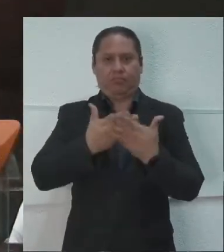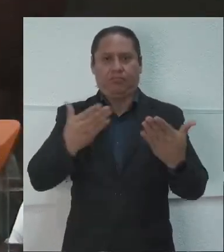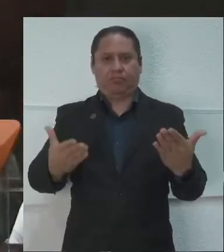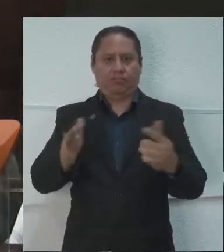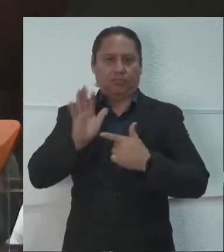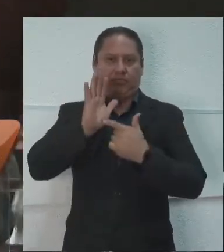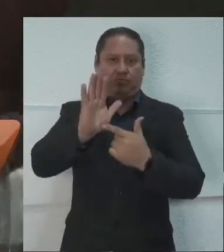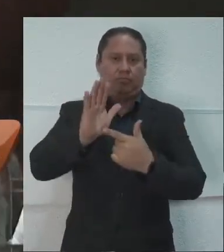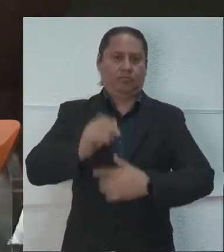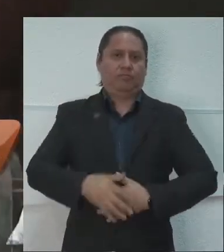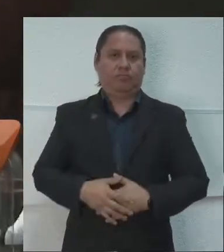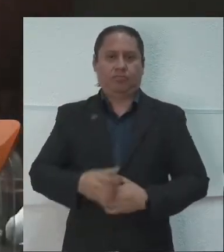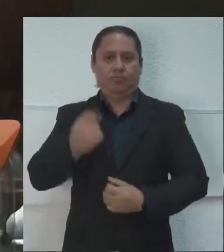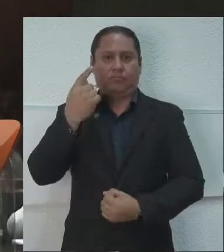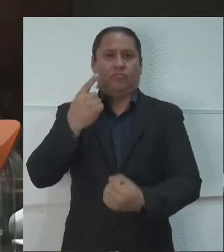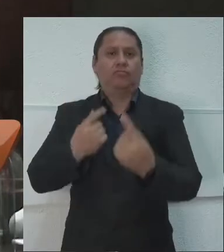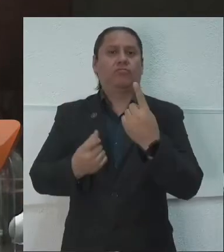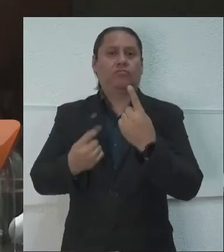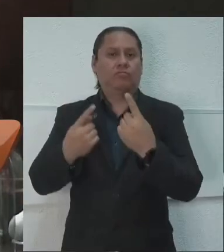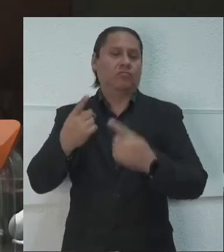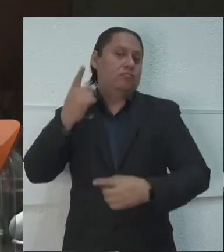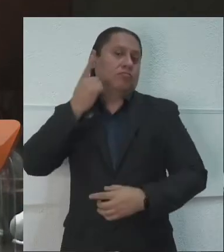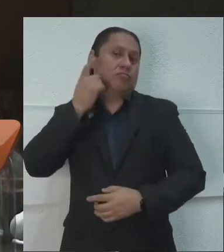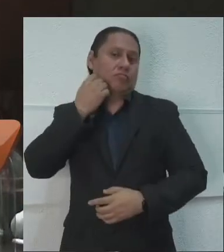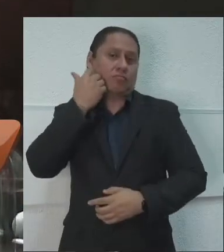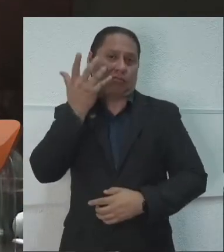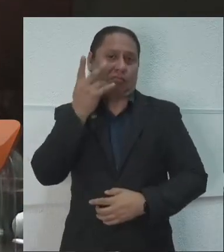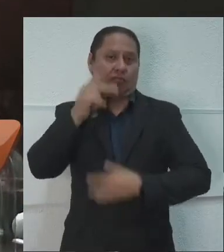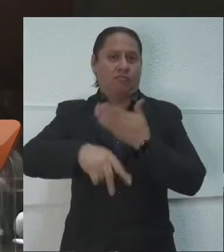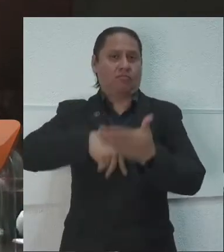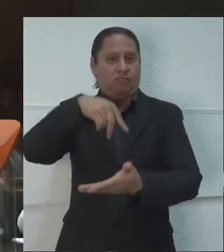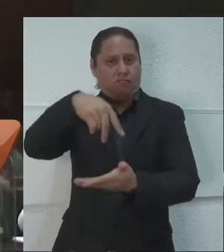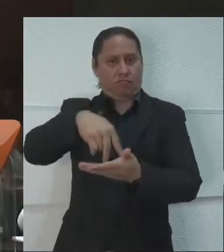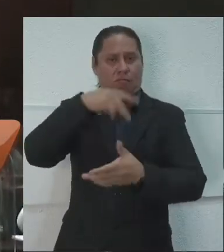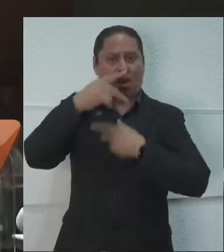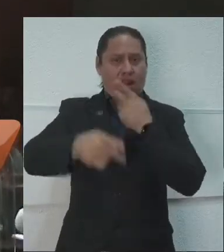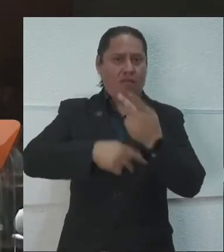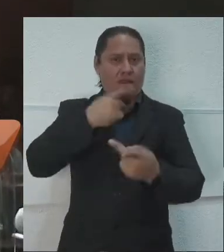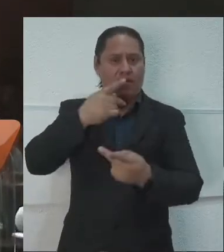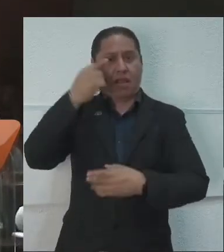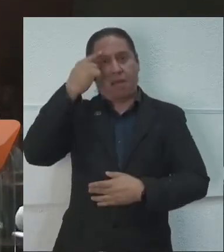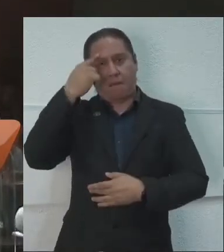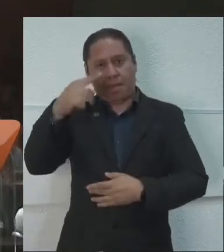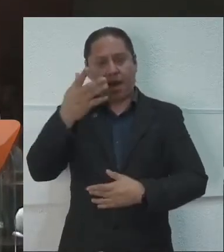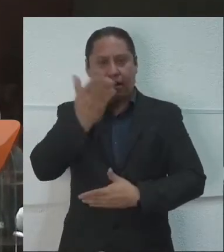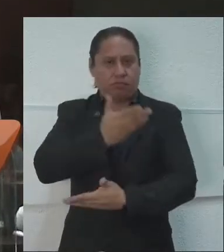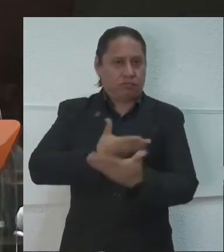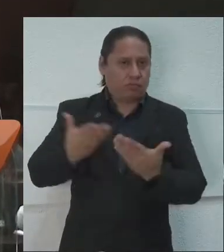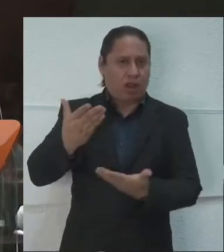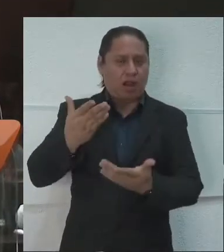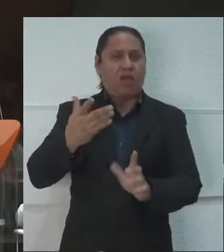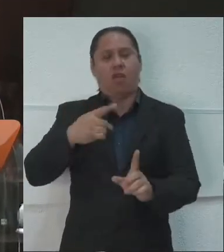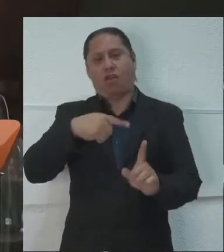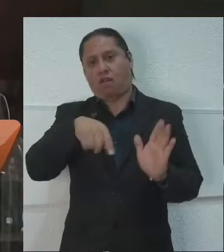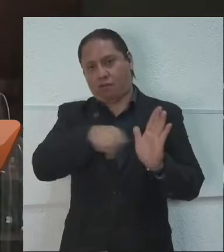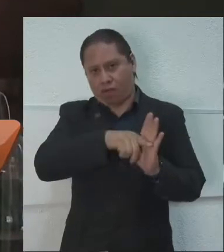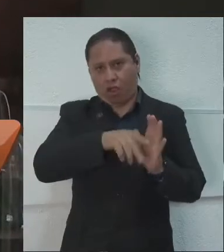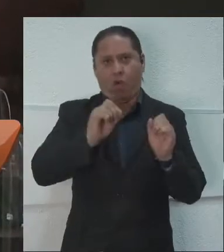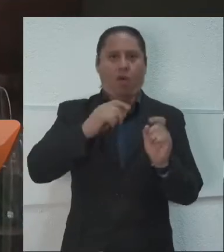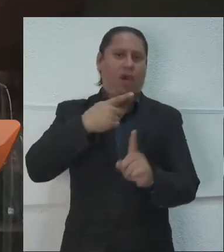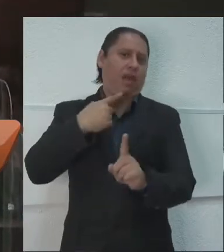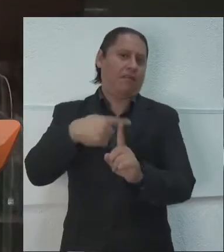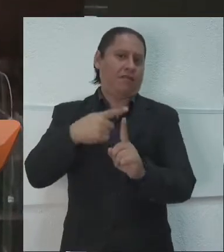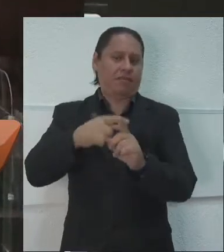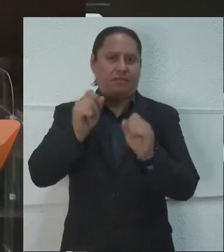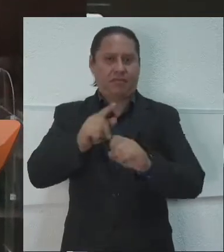dictamen presentado. Si alguna o alguno de los legisladores desea hacer uso de la palabra para argumentar en contra o a favor